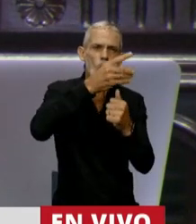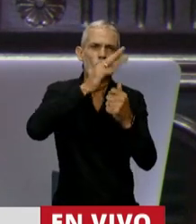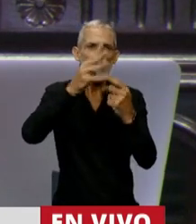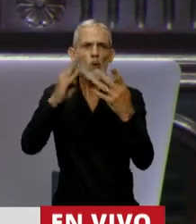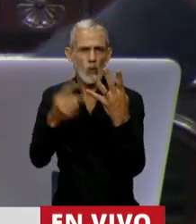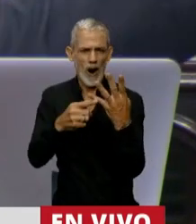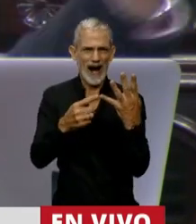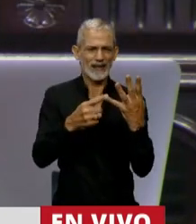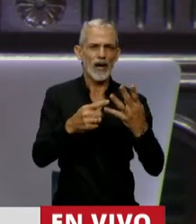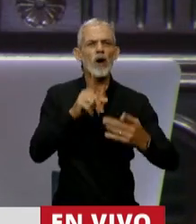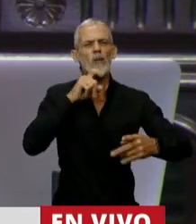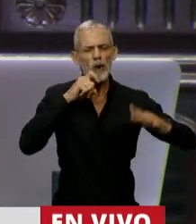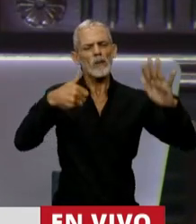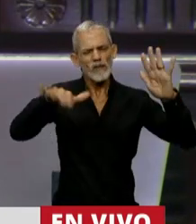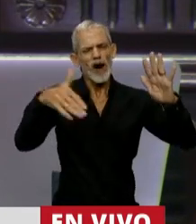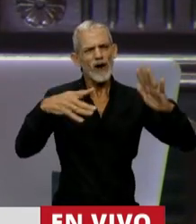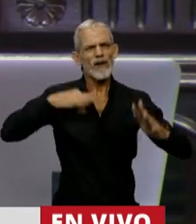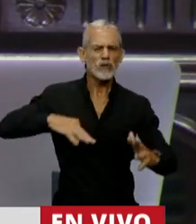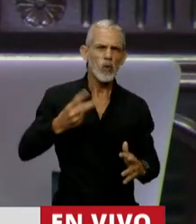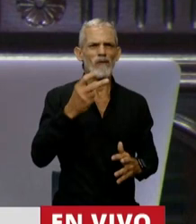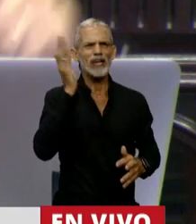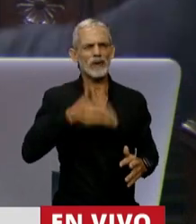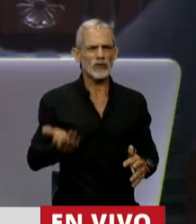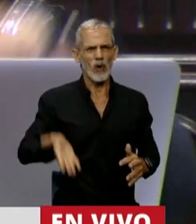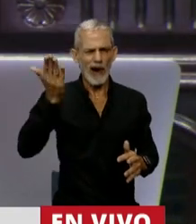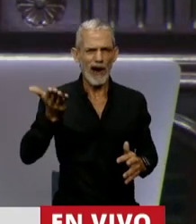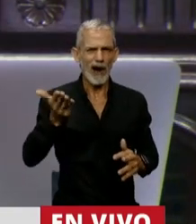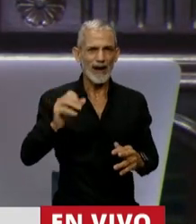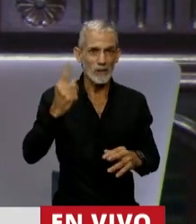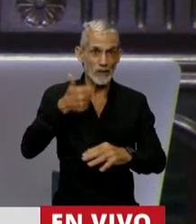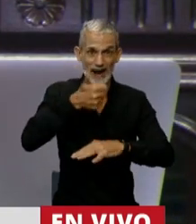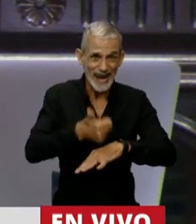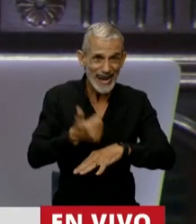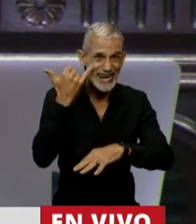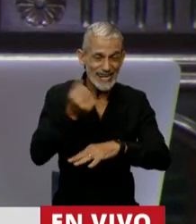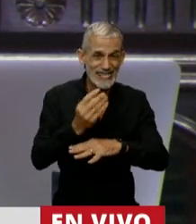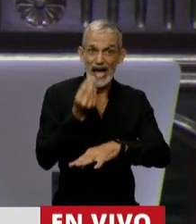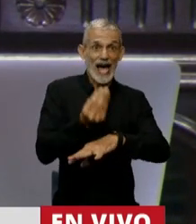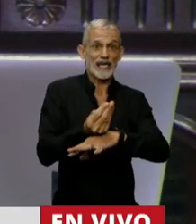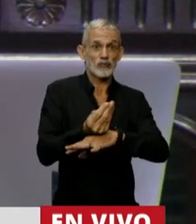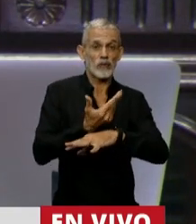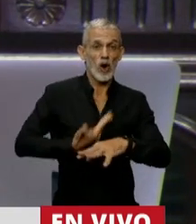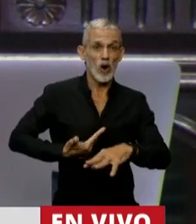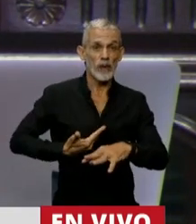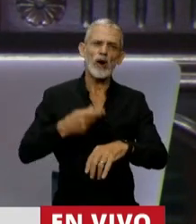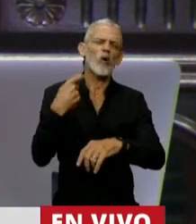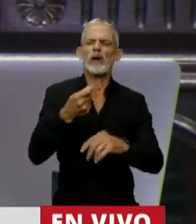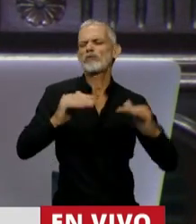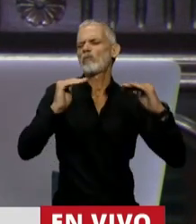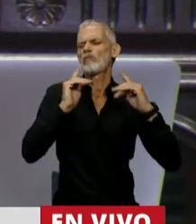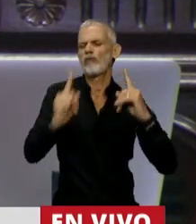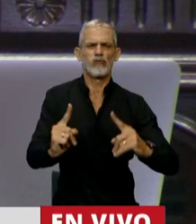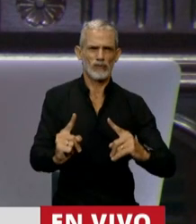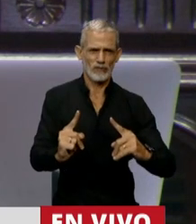administración, prometiéndole a los jubilados que le iba a subir el 20% cuando lo primero que hizo fue, apenas asumió, congelarle las